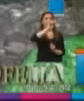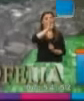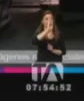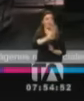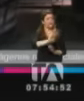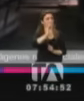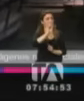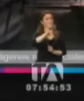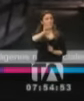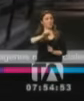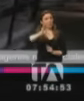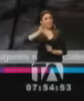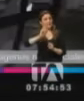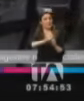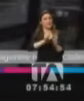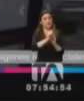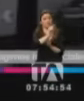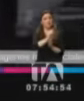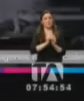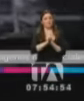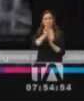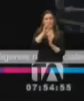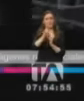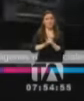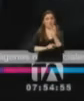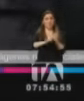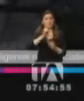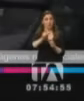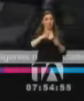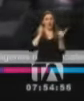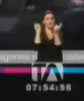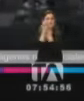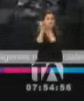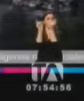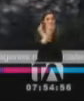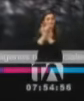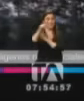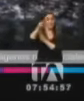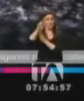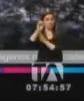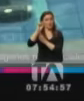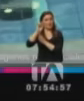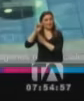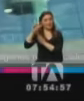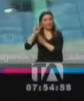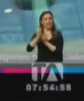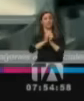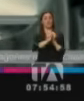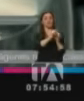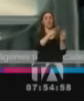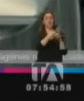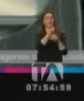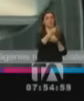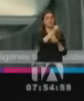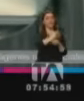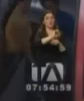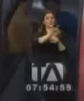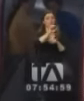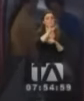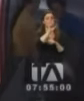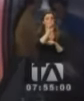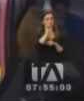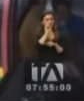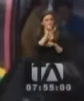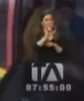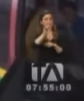30.000 pasajeros desde Pisulí y 25.000 desde la Jaime Roldós. Contará con 326 cabinas, con